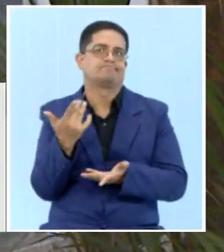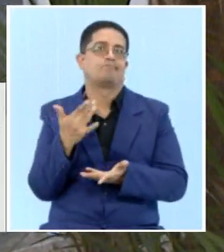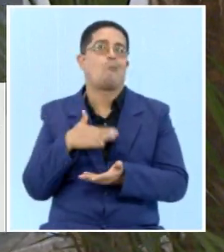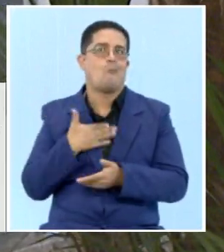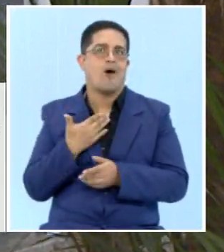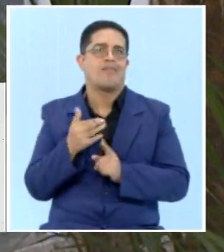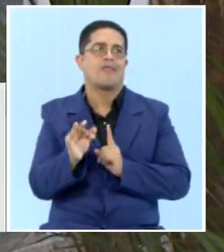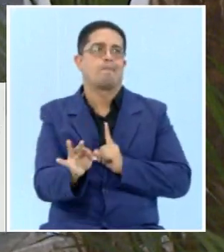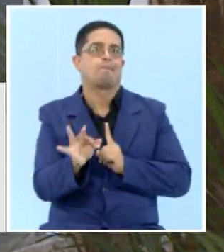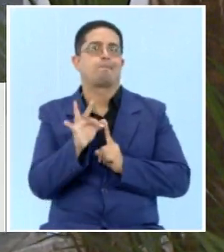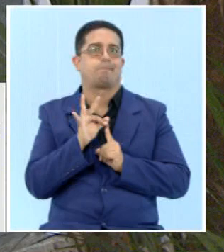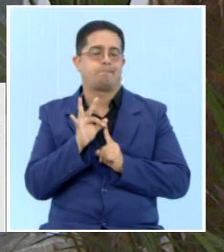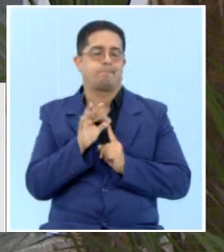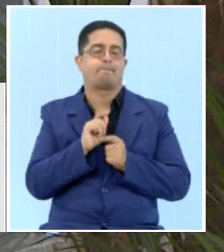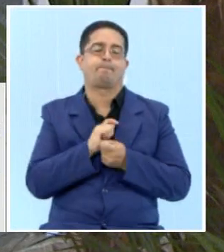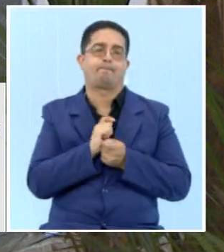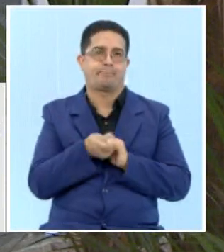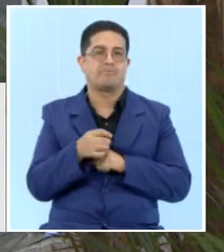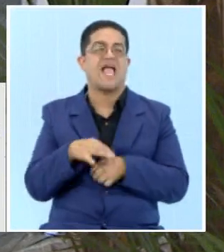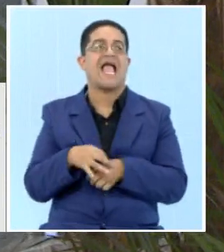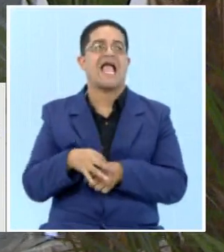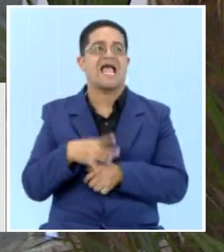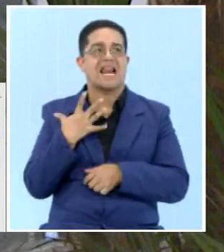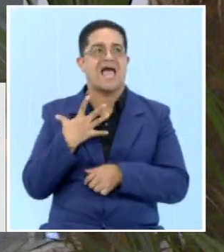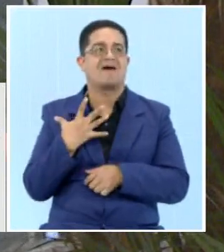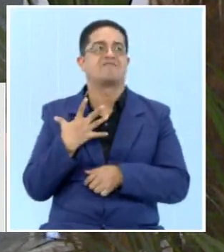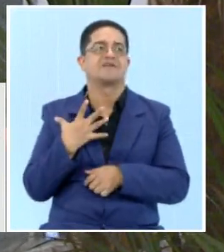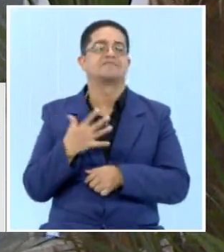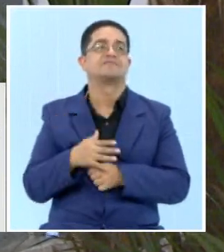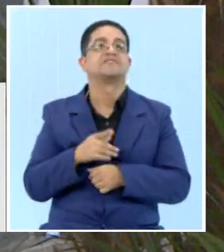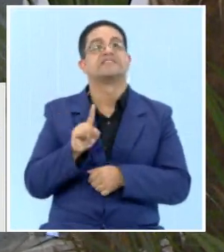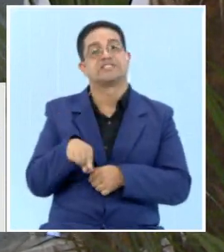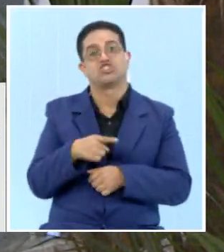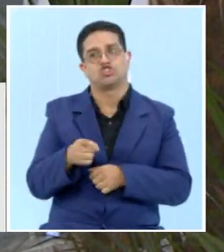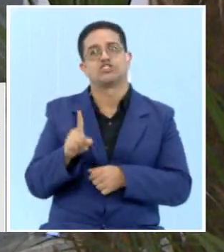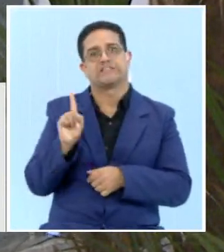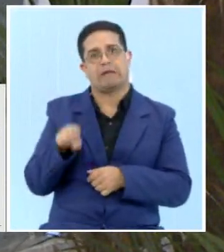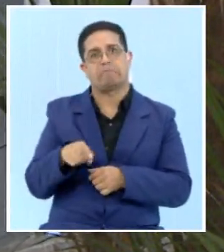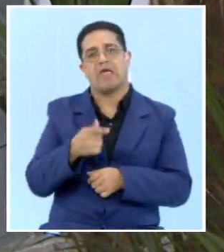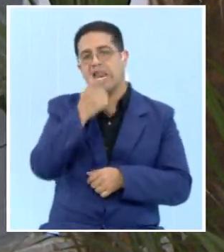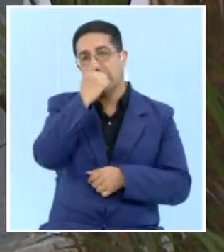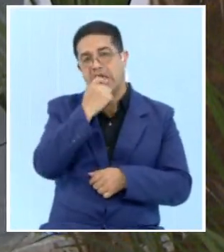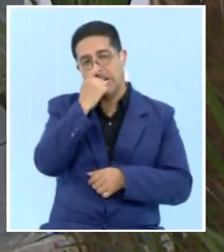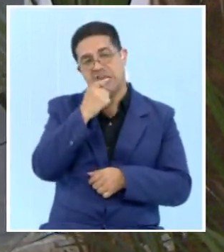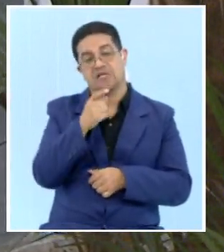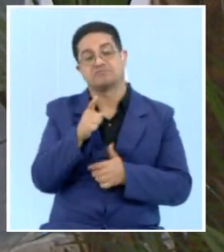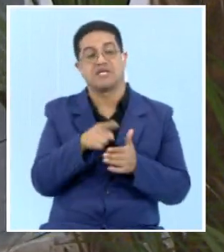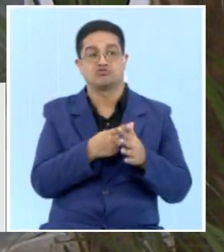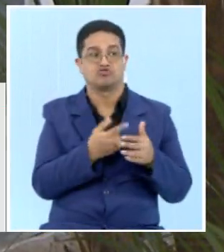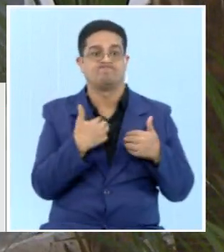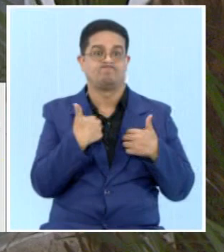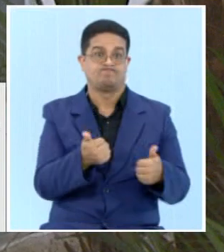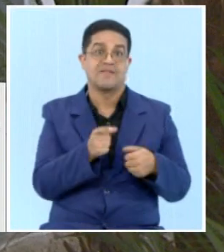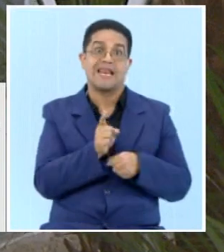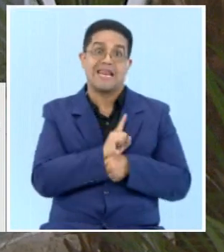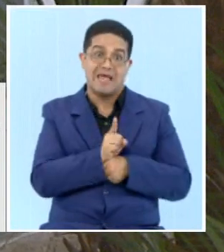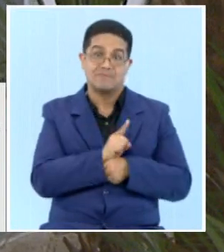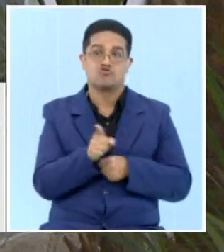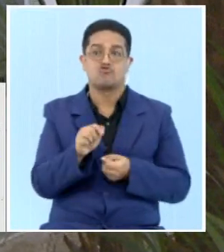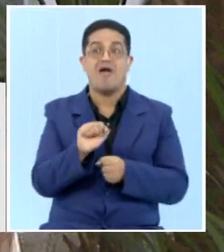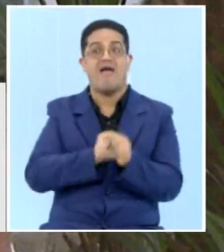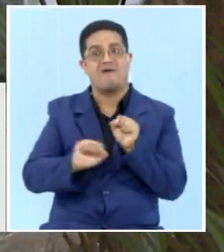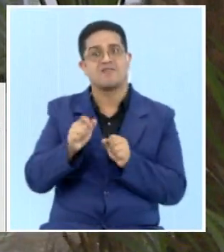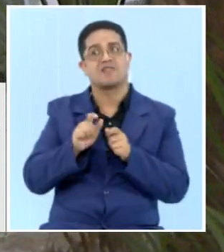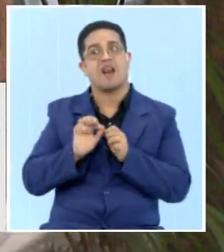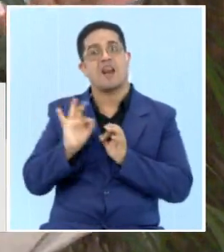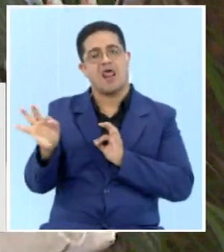la complicación por virus respiratorio, no nada más para la COVID-19, sino para influenza. Entonces, restablecimiento rápido y evitar la transmisión,